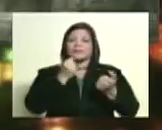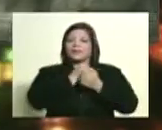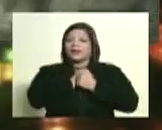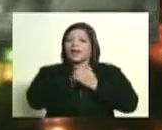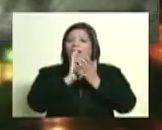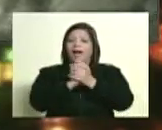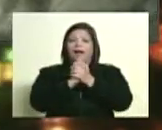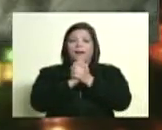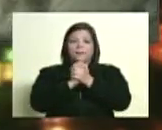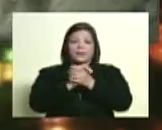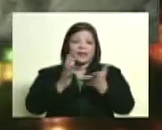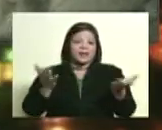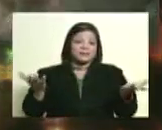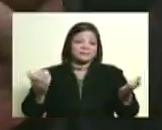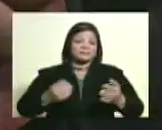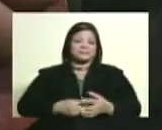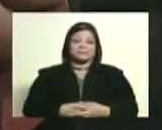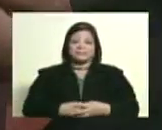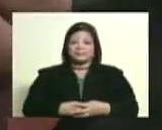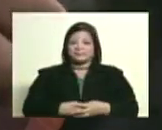amiga.